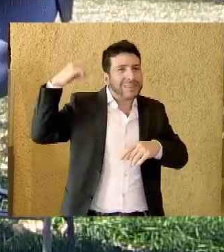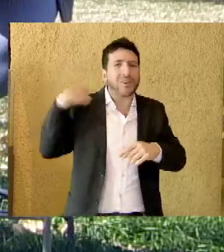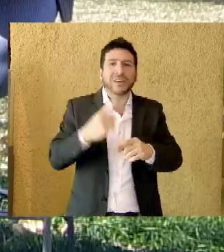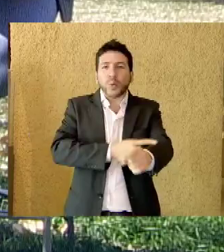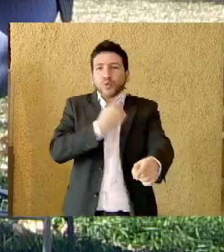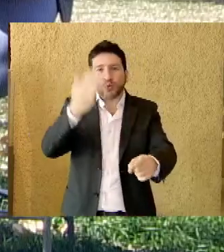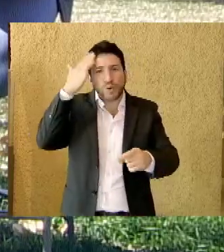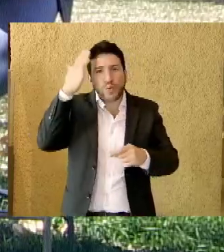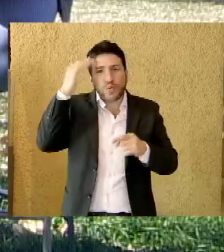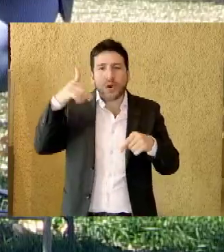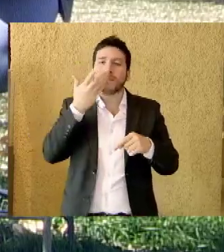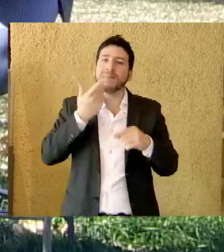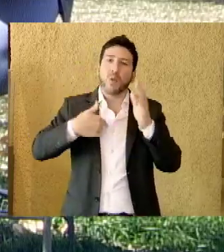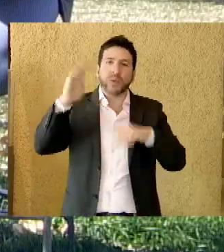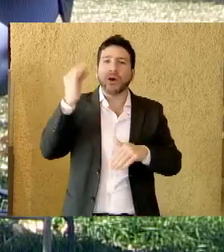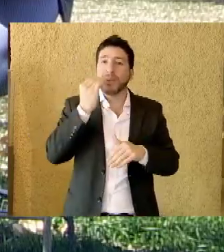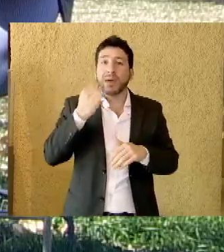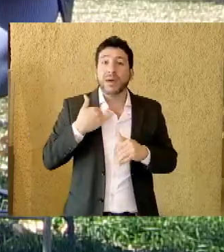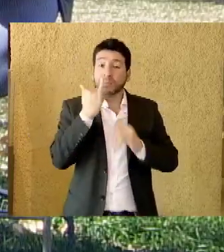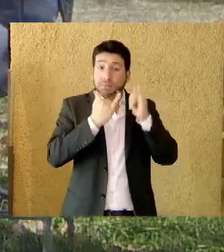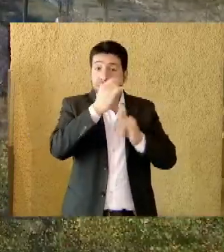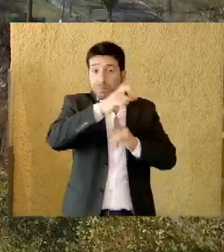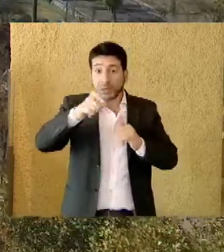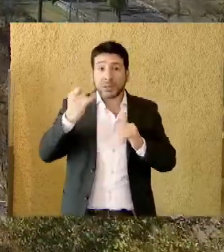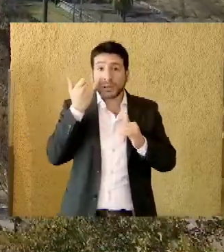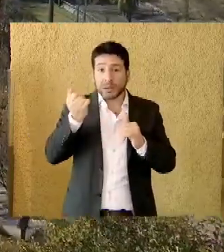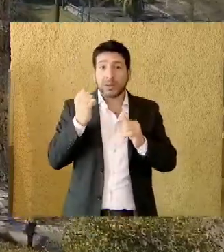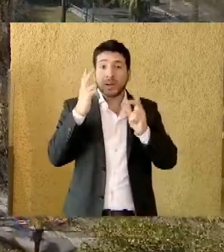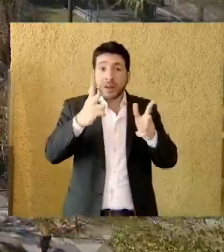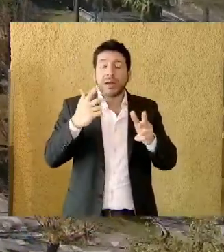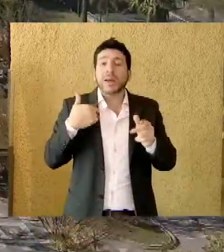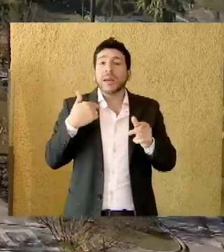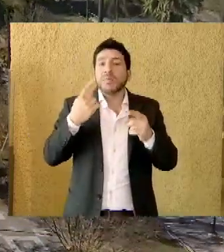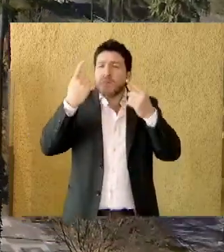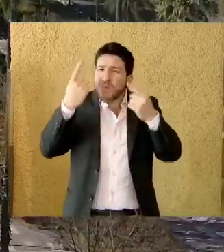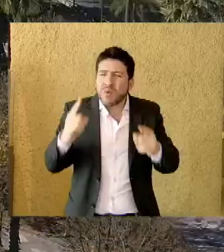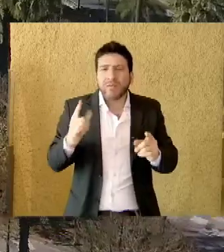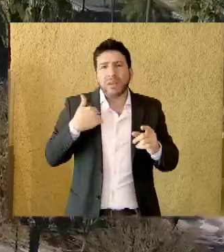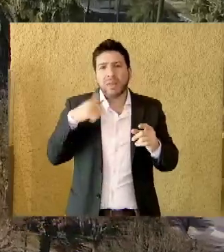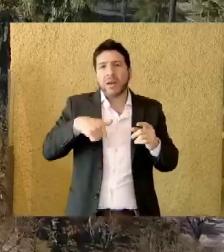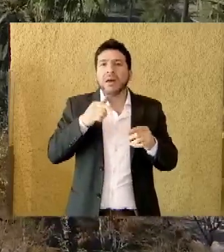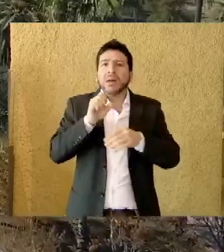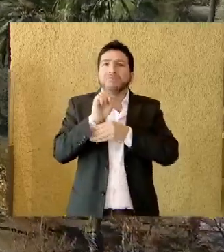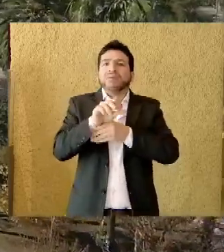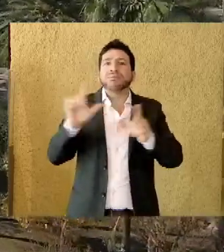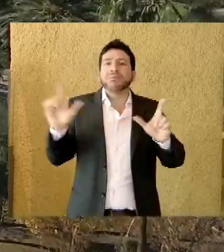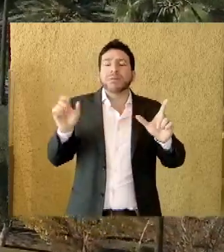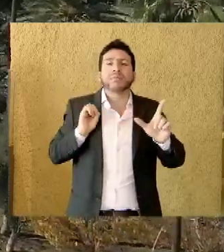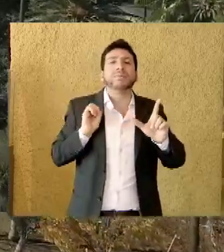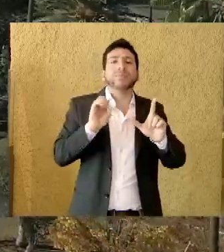es, así es. Le contamos a la gente que estamos, además, en una transmisión muy, pero muy federal, como es nuestro canal en general,